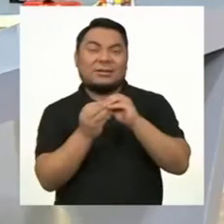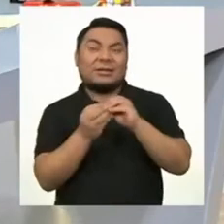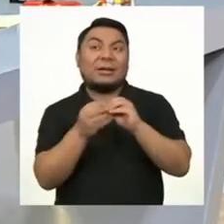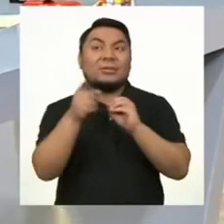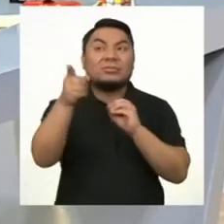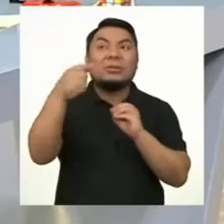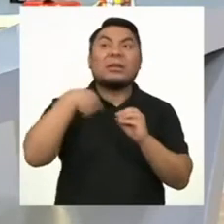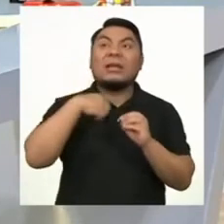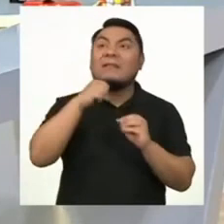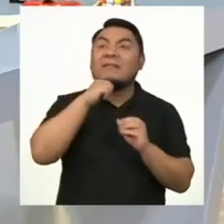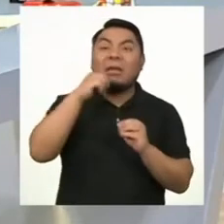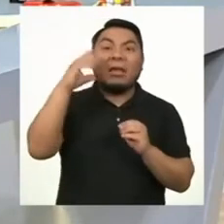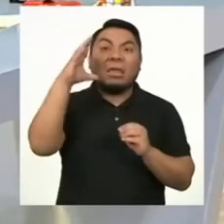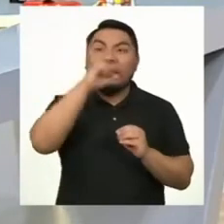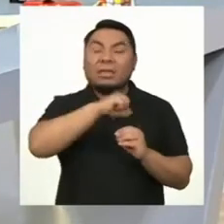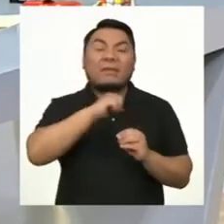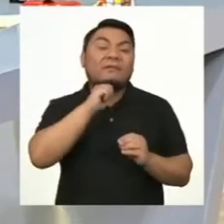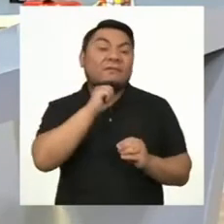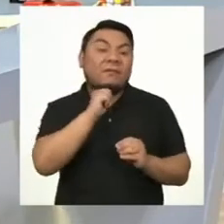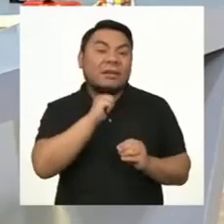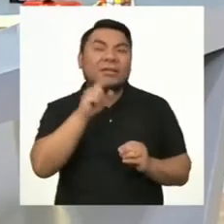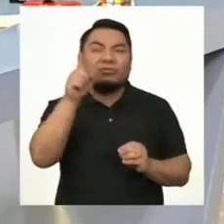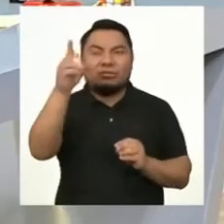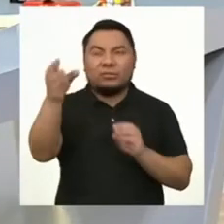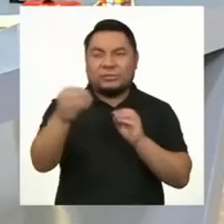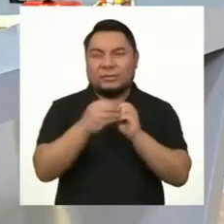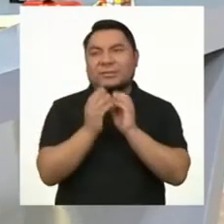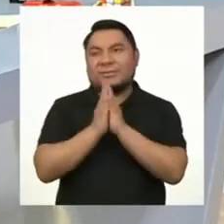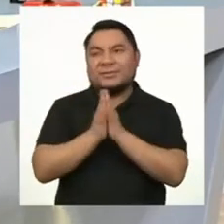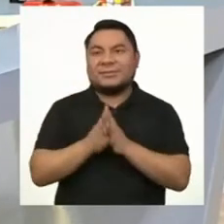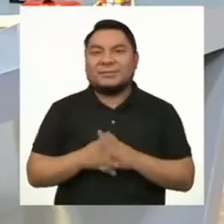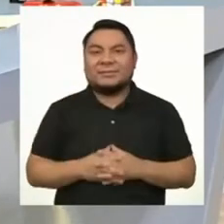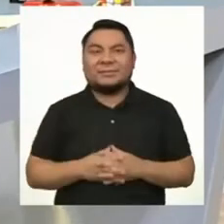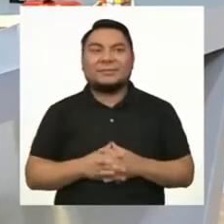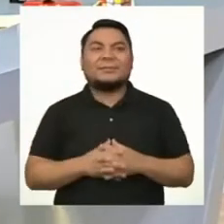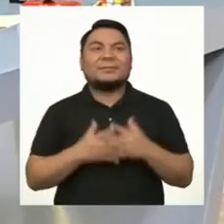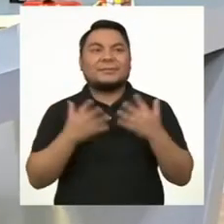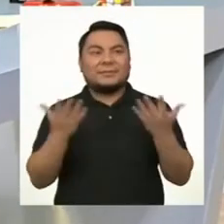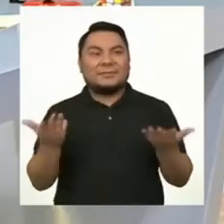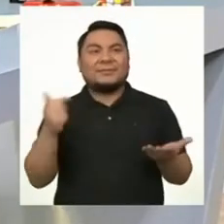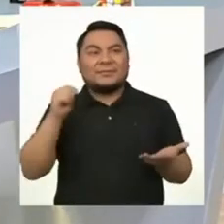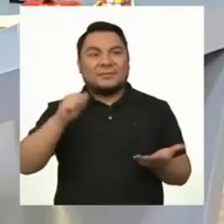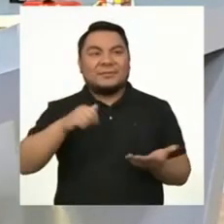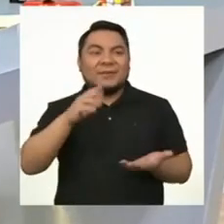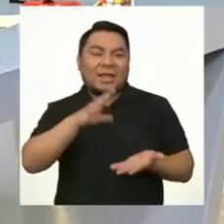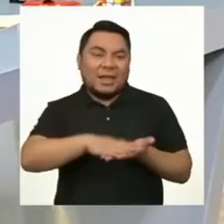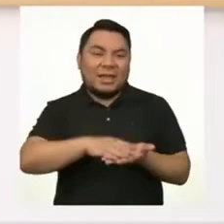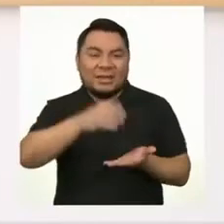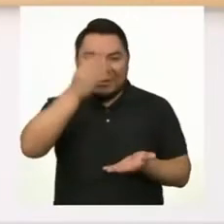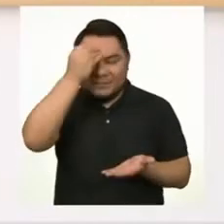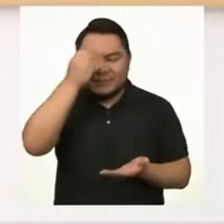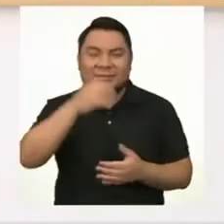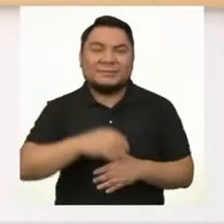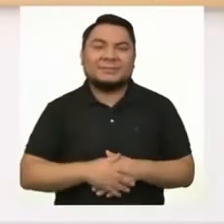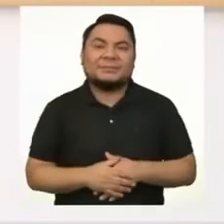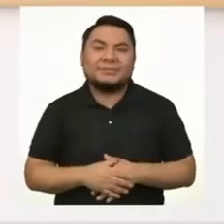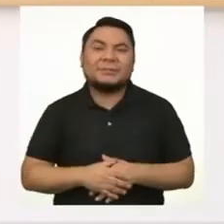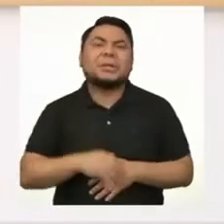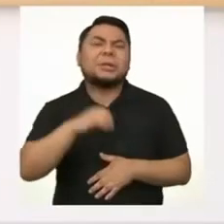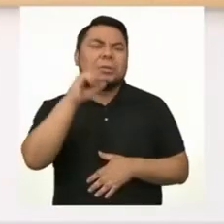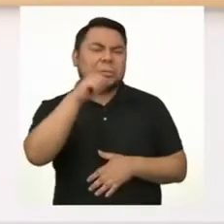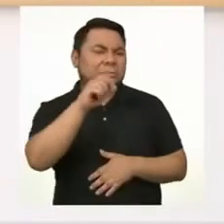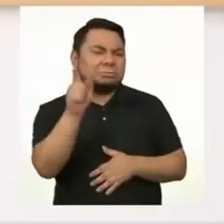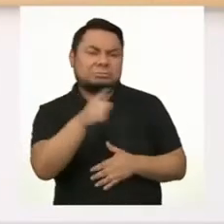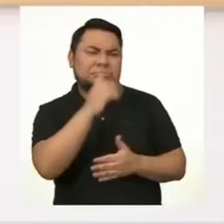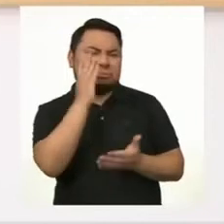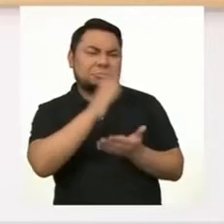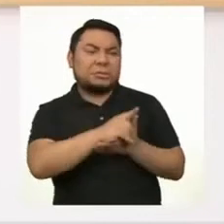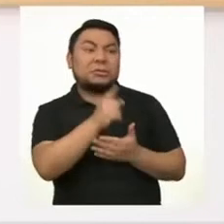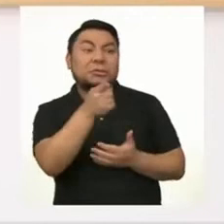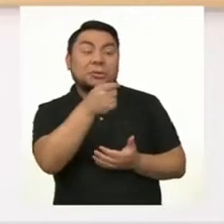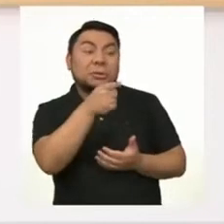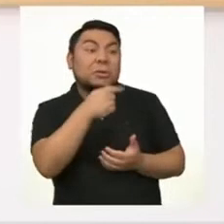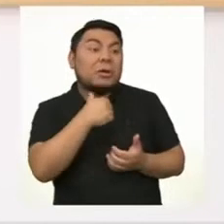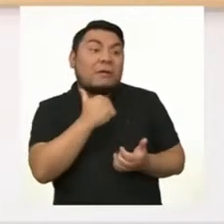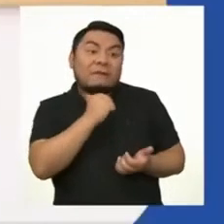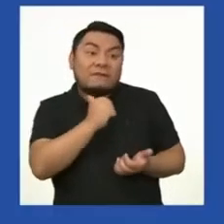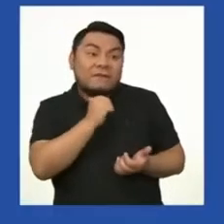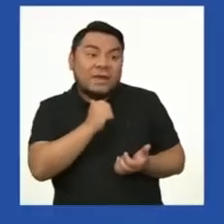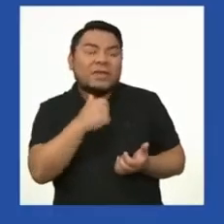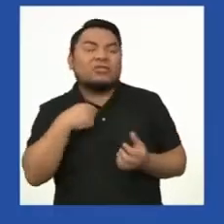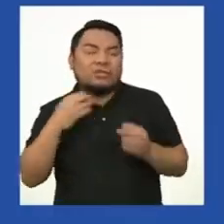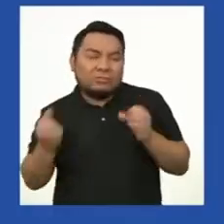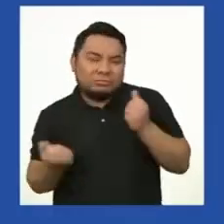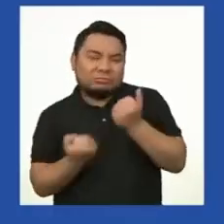falta algo o corrigiendo si me equivoco, por favor. Total, estamos aquí para aprender. No te preocupes, yo te ayudo si